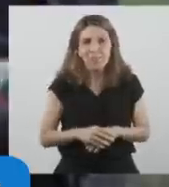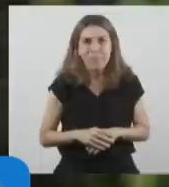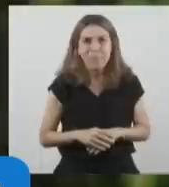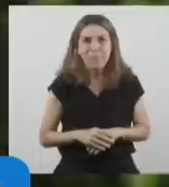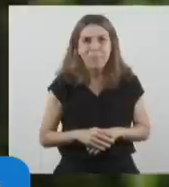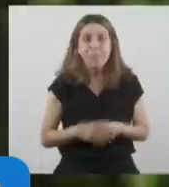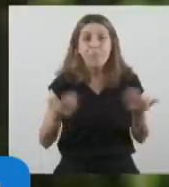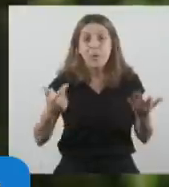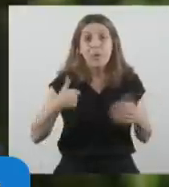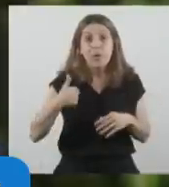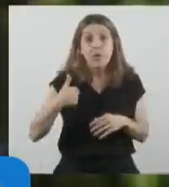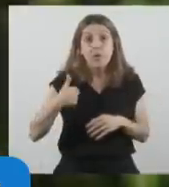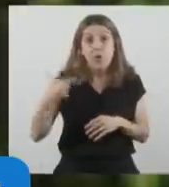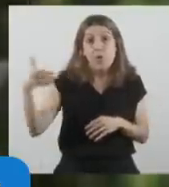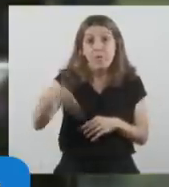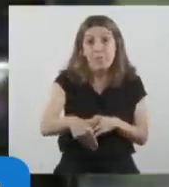vengo